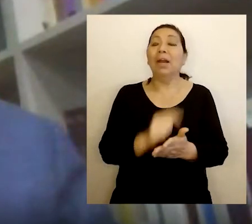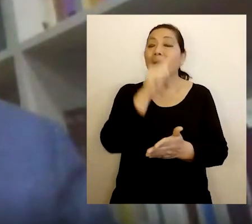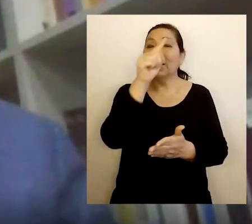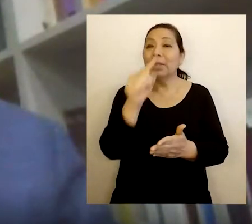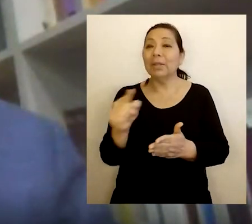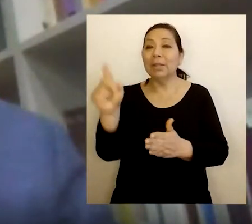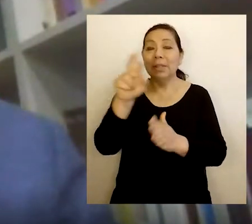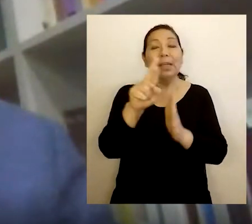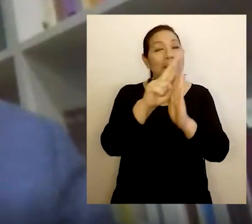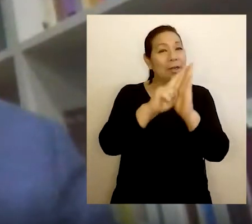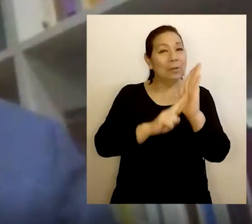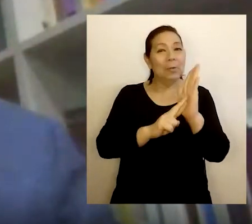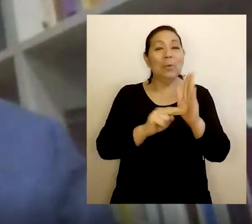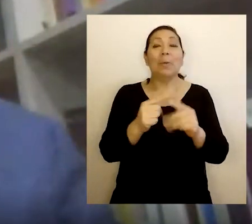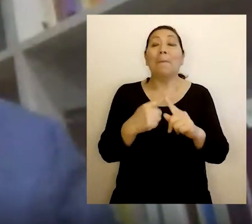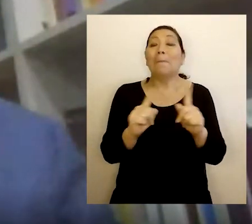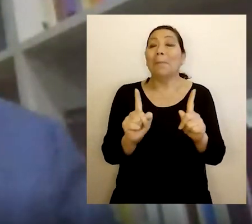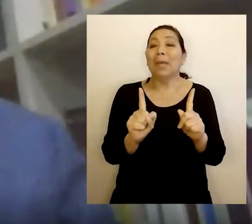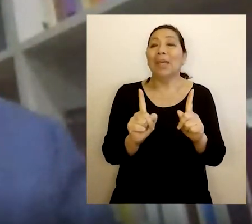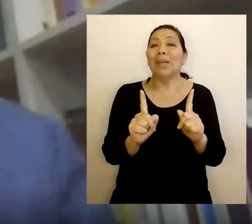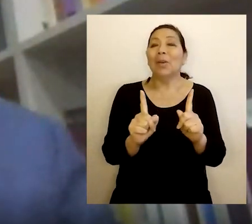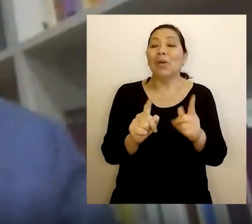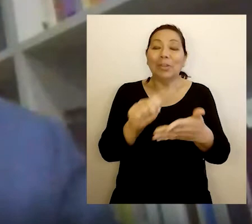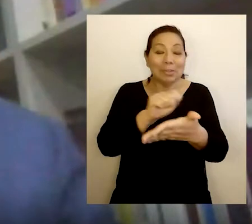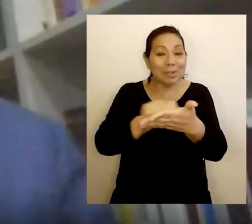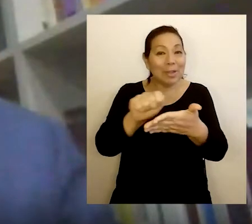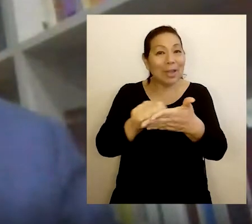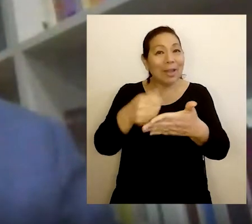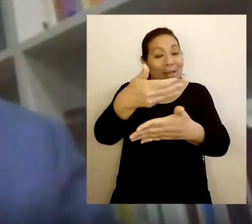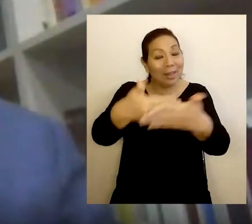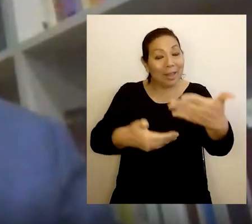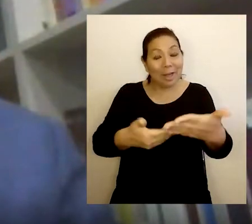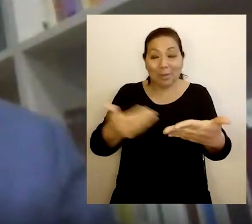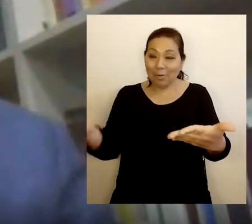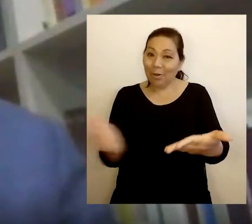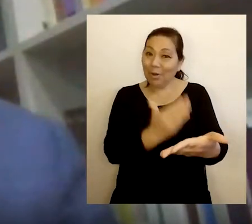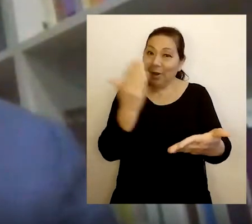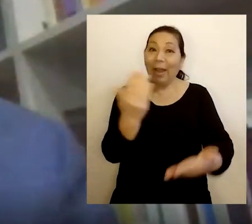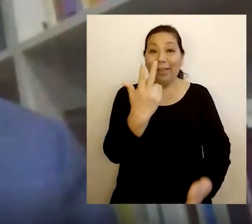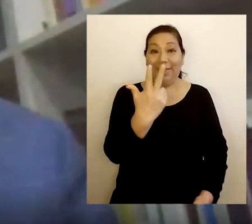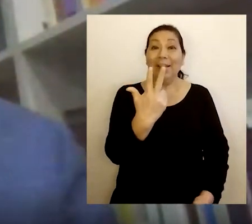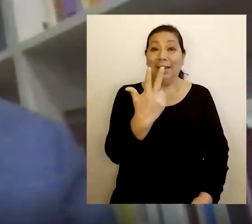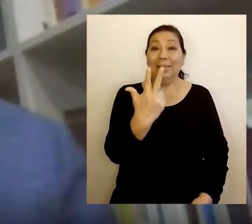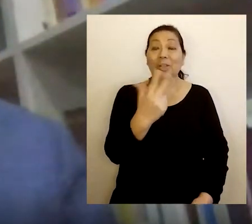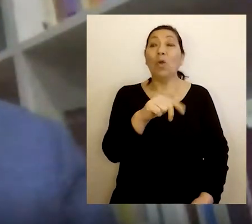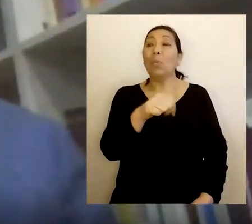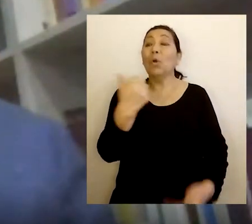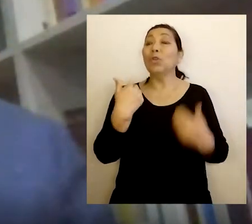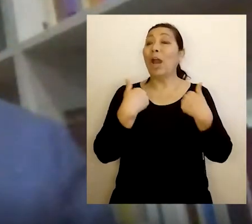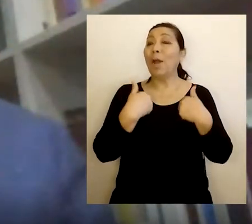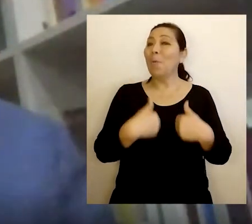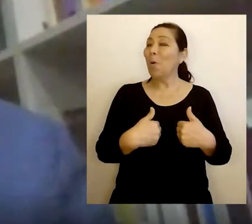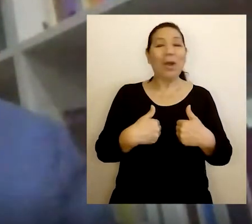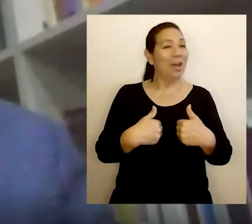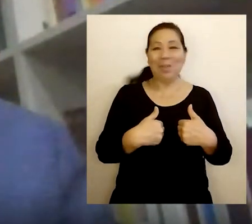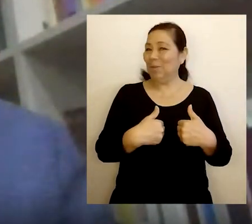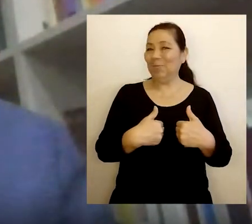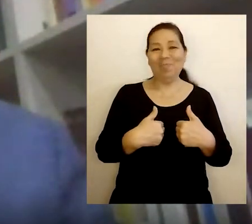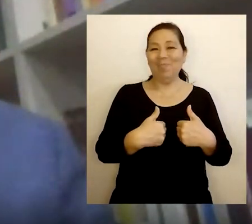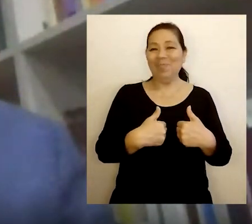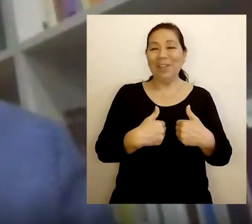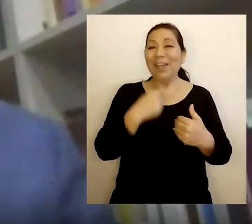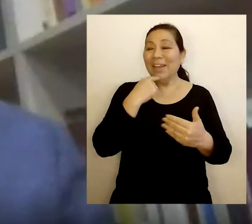de las resoluciones, pero es un escrito de 3 páginas suscrito por otro abogado, no necesariamente el